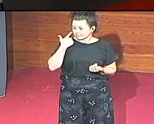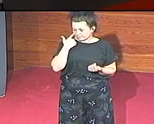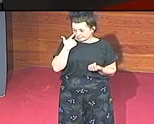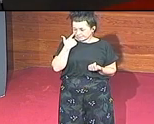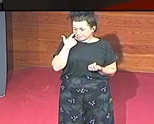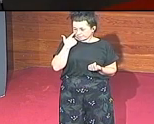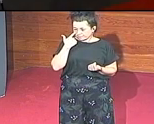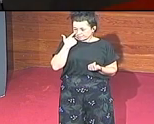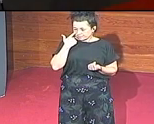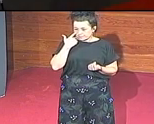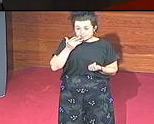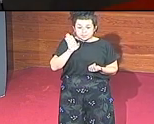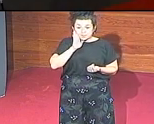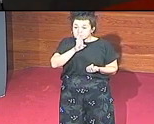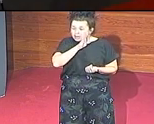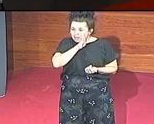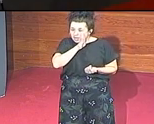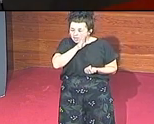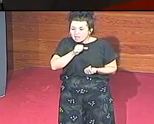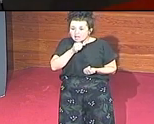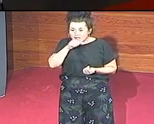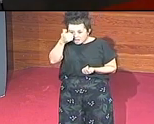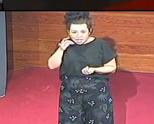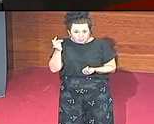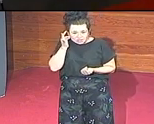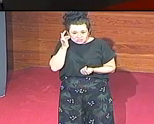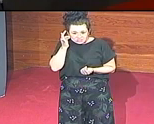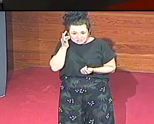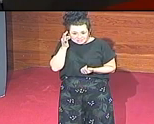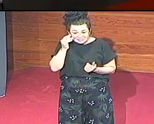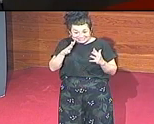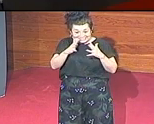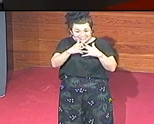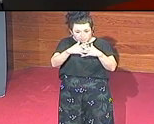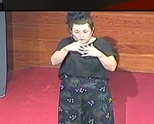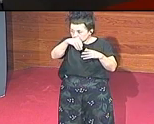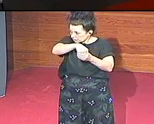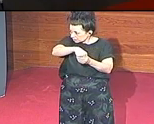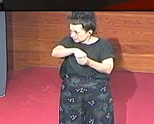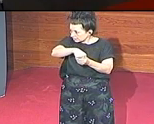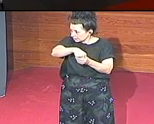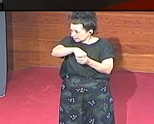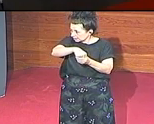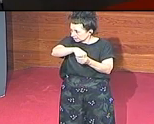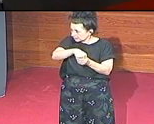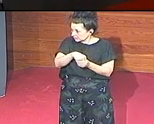bueno en mi madre y mis abuelos habían estado en esas chabolas pero no